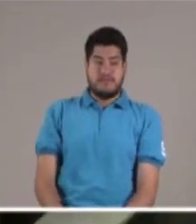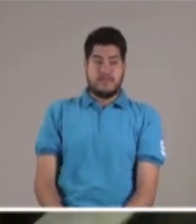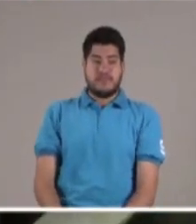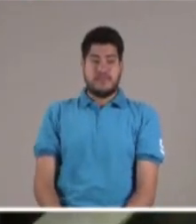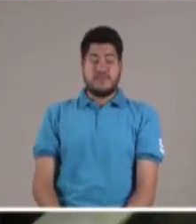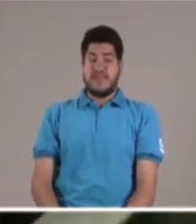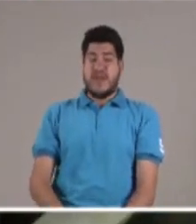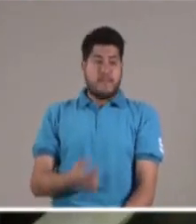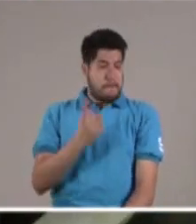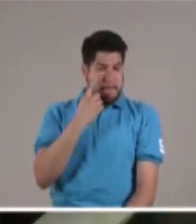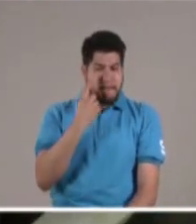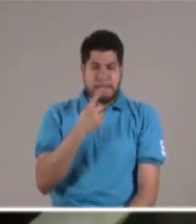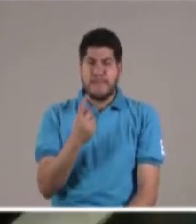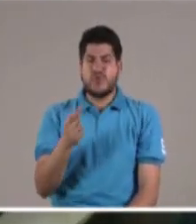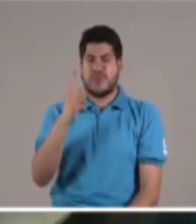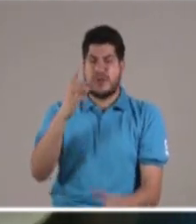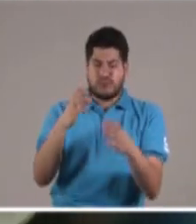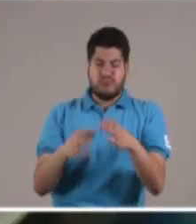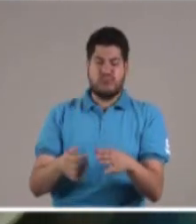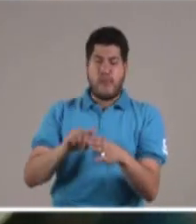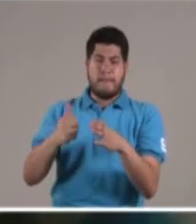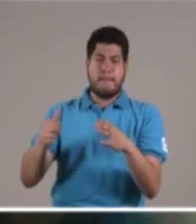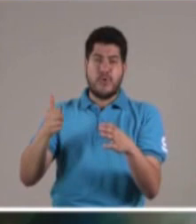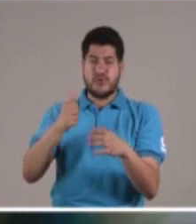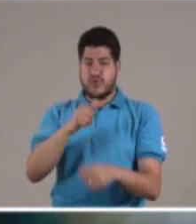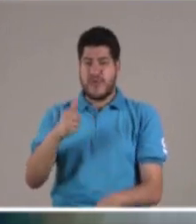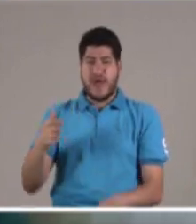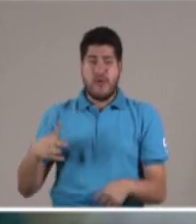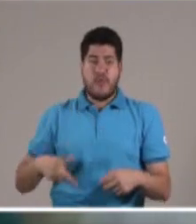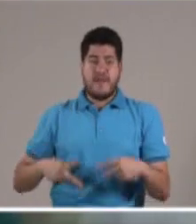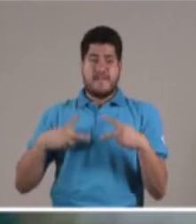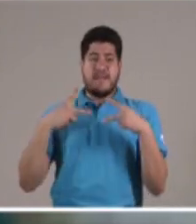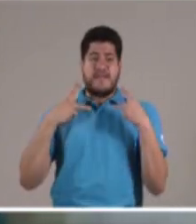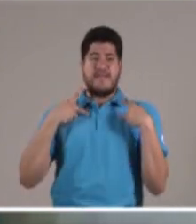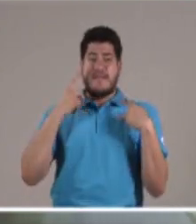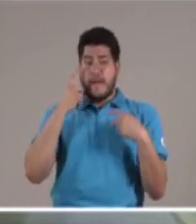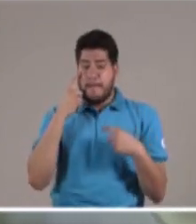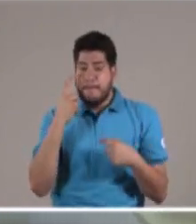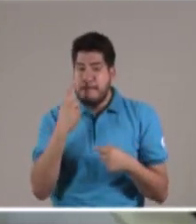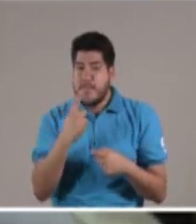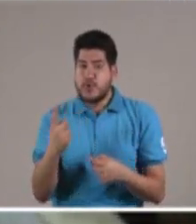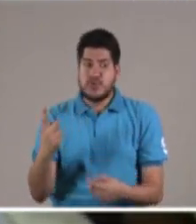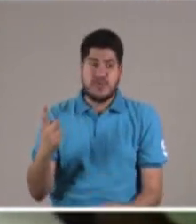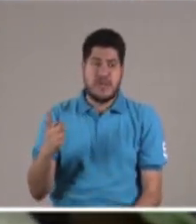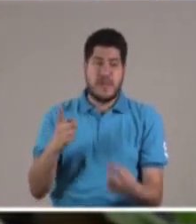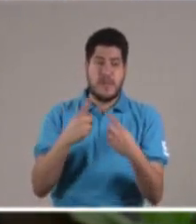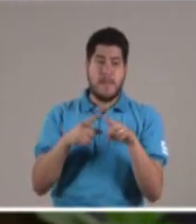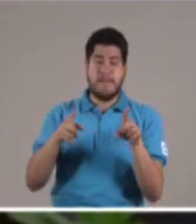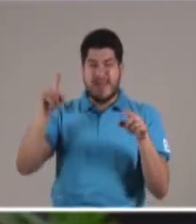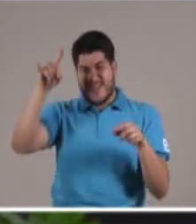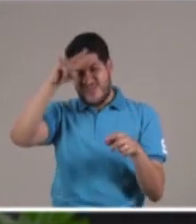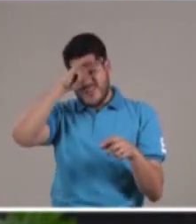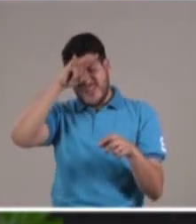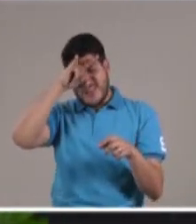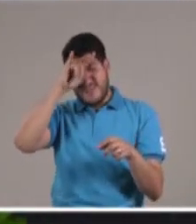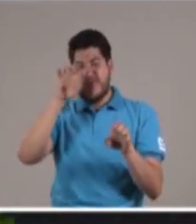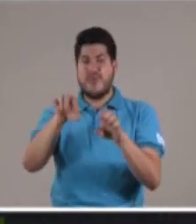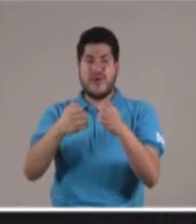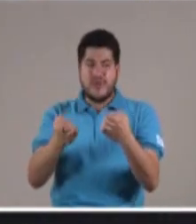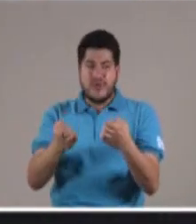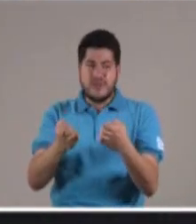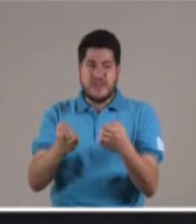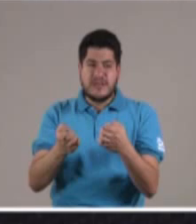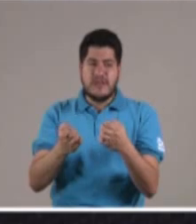va a andar buscando un pozo de agua viva Ahí va va a andar buscando pero el enemigo Entonces le puede